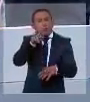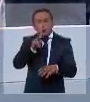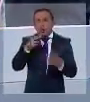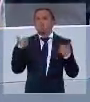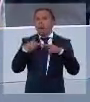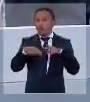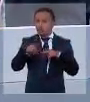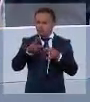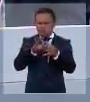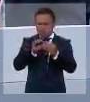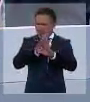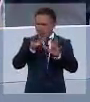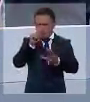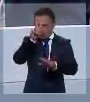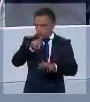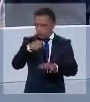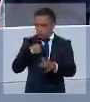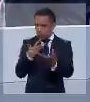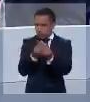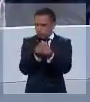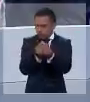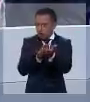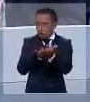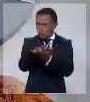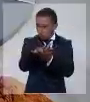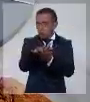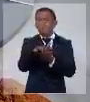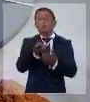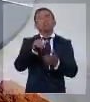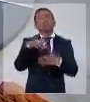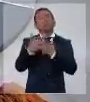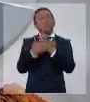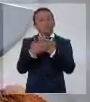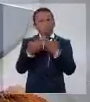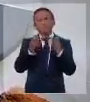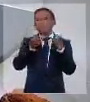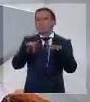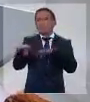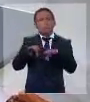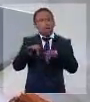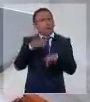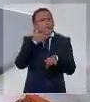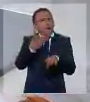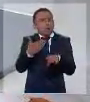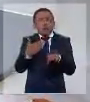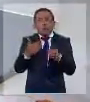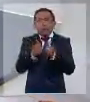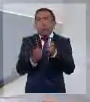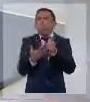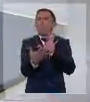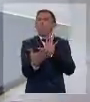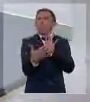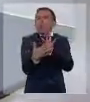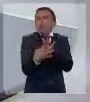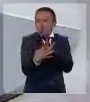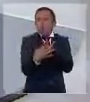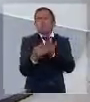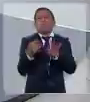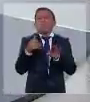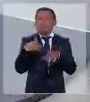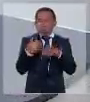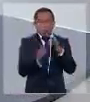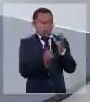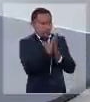voy a pegar mejor. Van a tener absoluta certeza laboral. Junto con Nueva Alianza vamos a hacer equipo, pero por favor, por sus